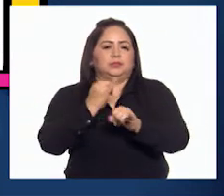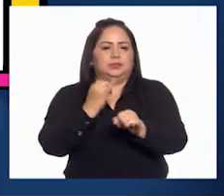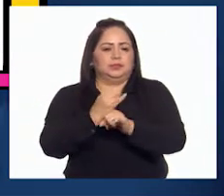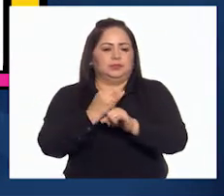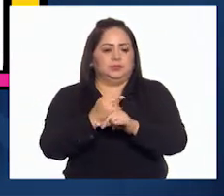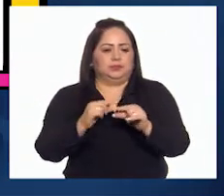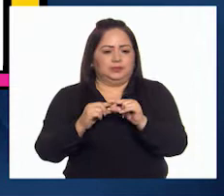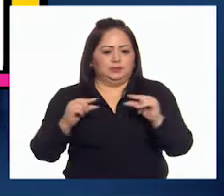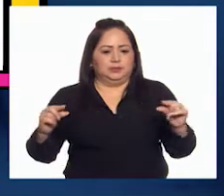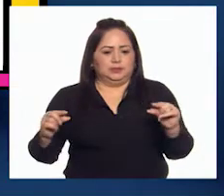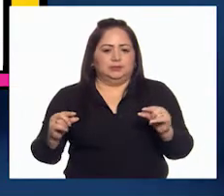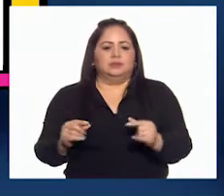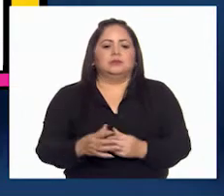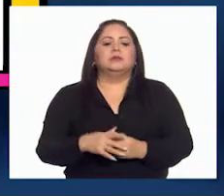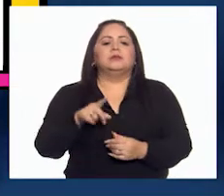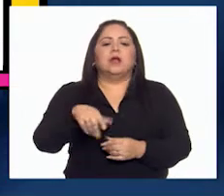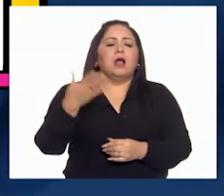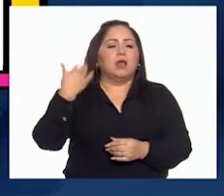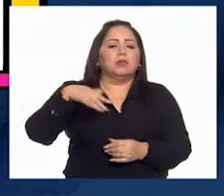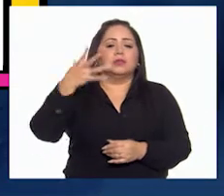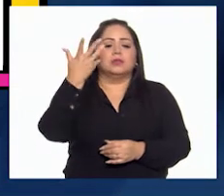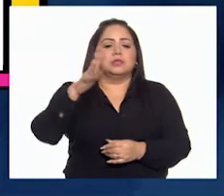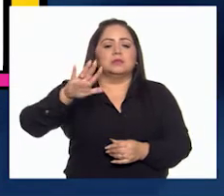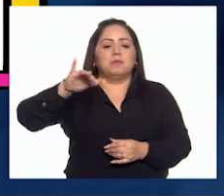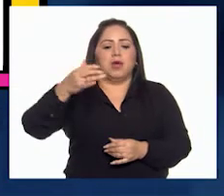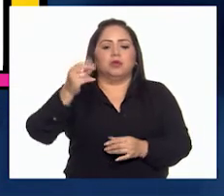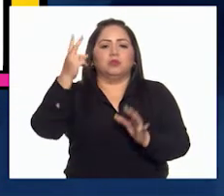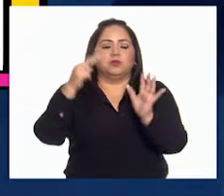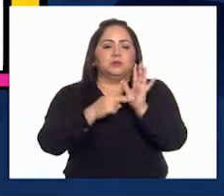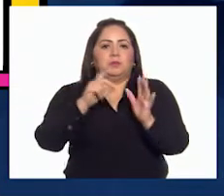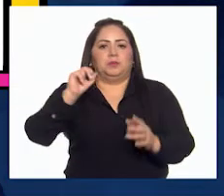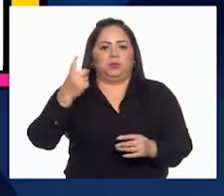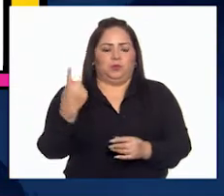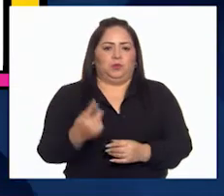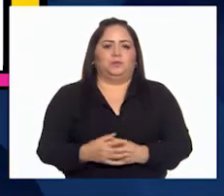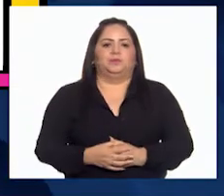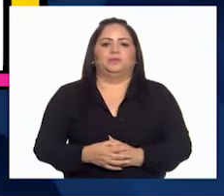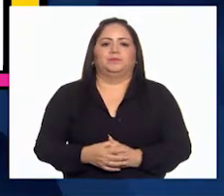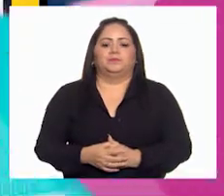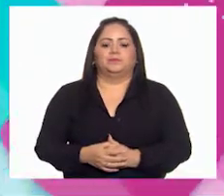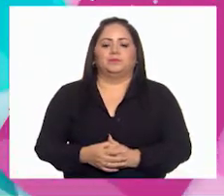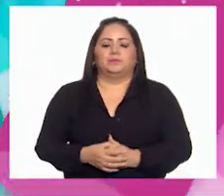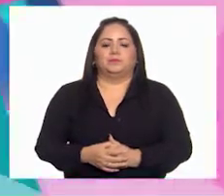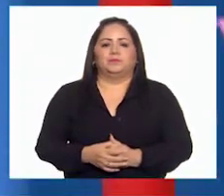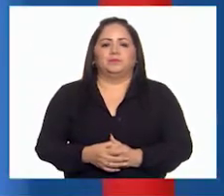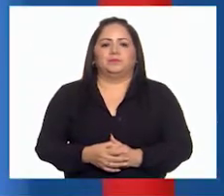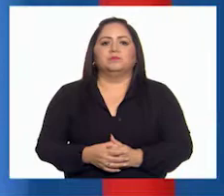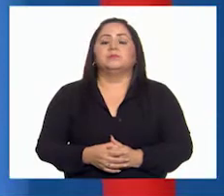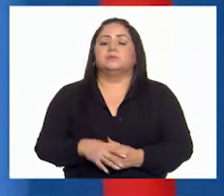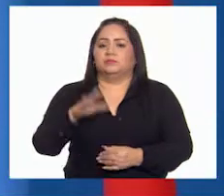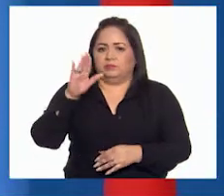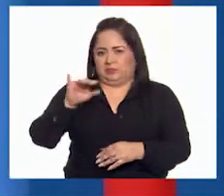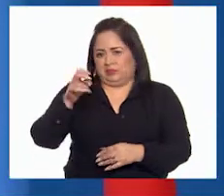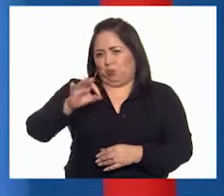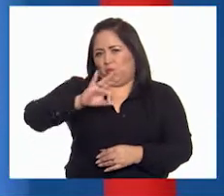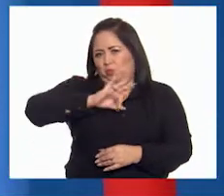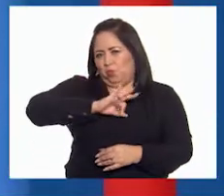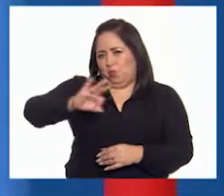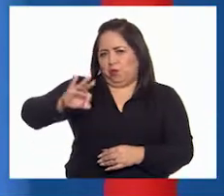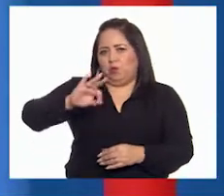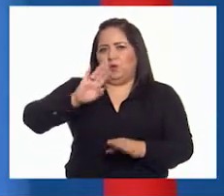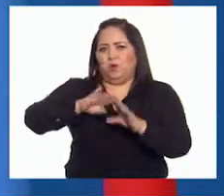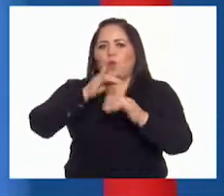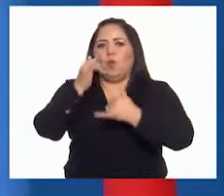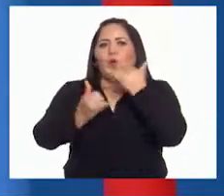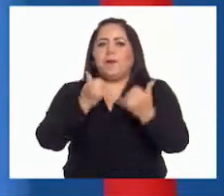enlace electrónico y fue recuperado el 10 de mayo del 2021. Me parece que podría ser un